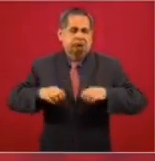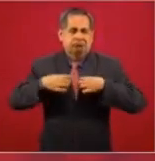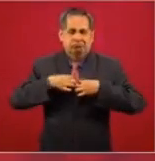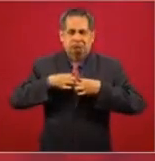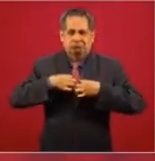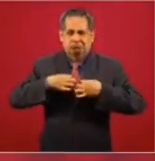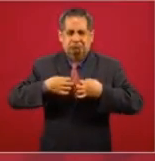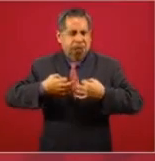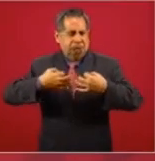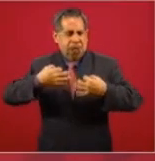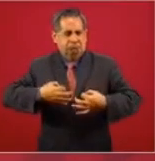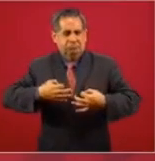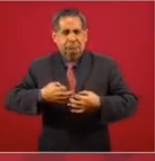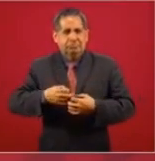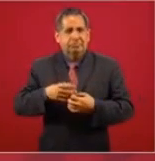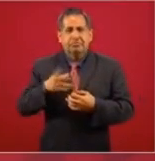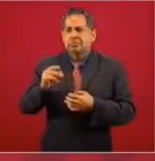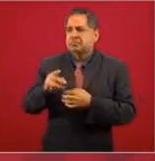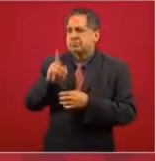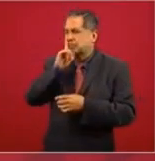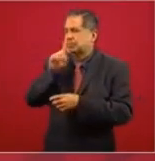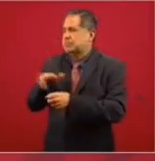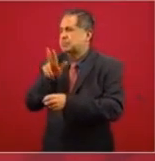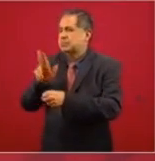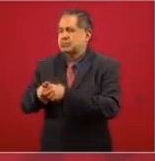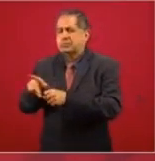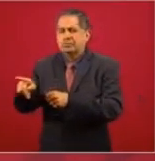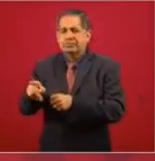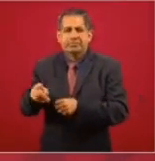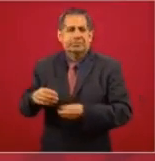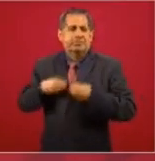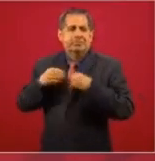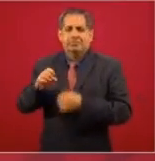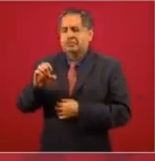inmediatamente. No va a ser el sastre de Ecatepec